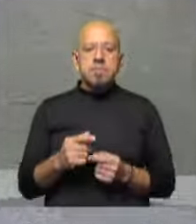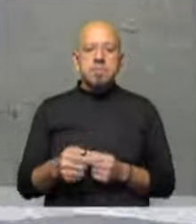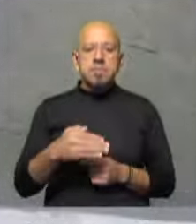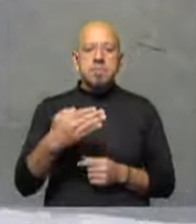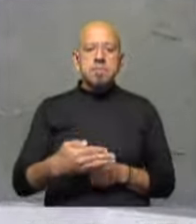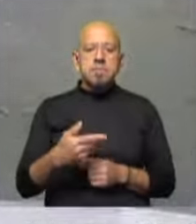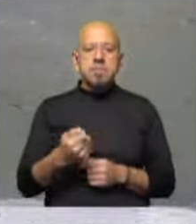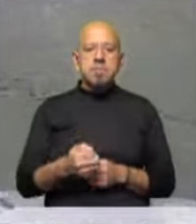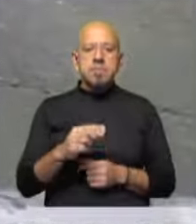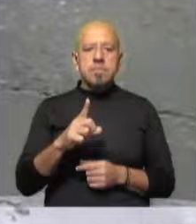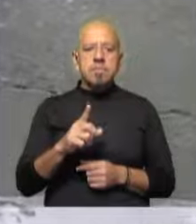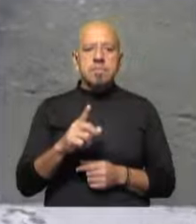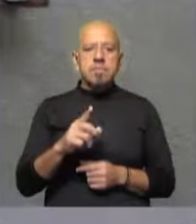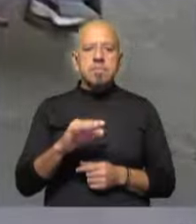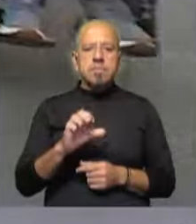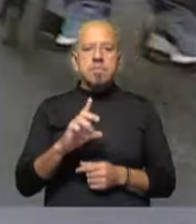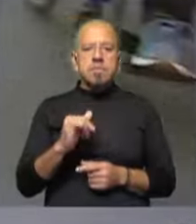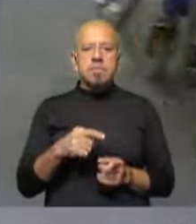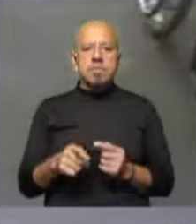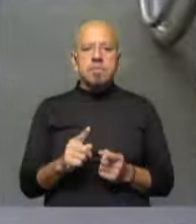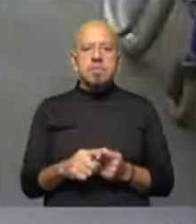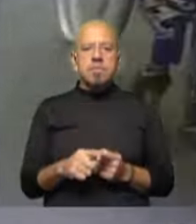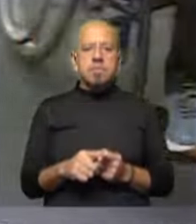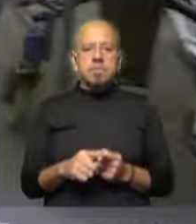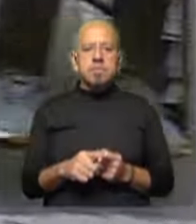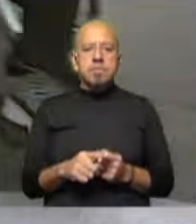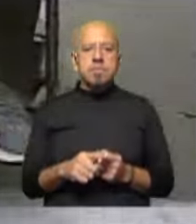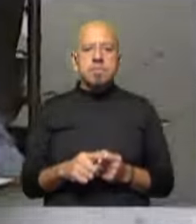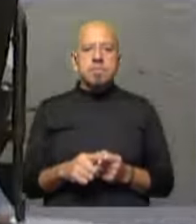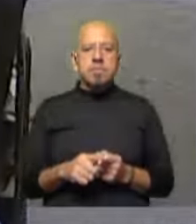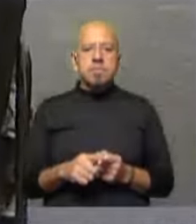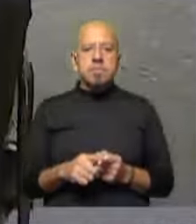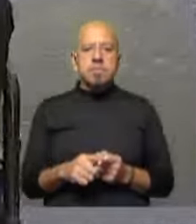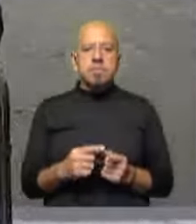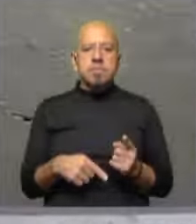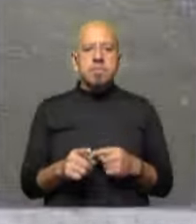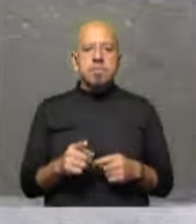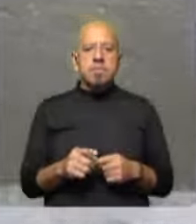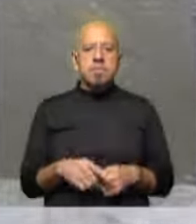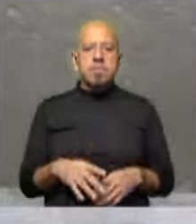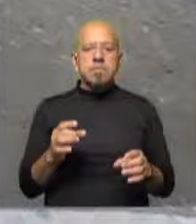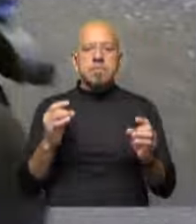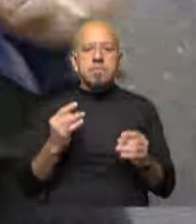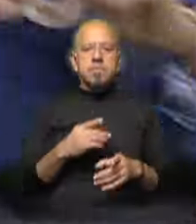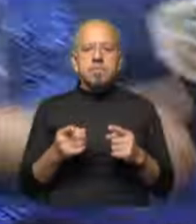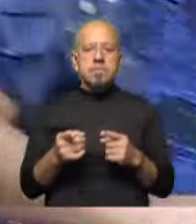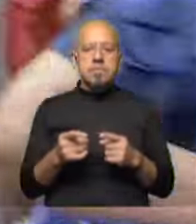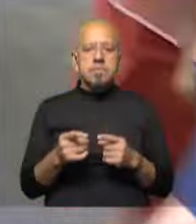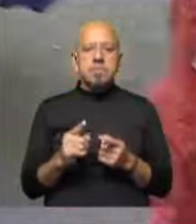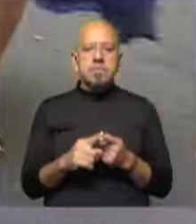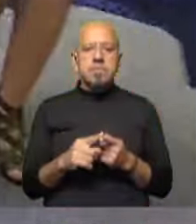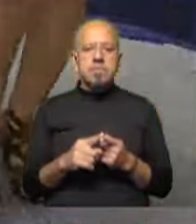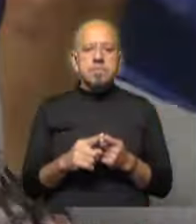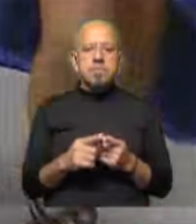que empieza a aprontarse con su cuerda de tambores y con todos quienes están aprontándose para desfilar, esta comparsa inclusiva que